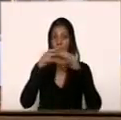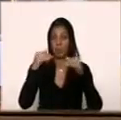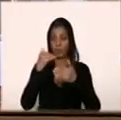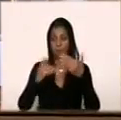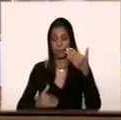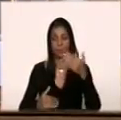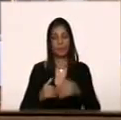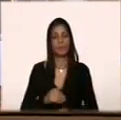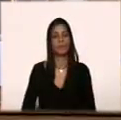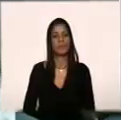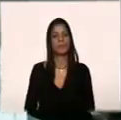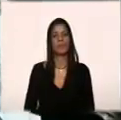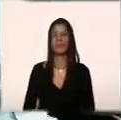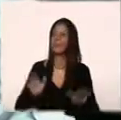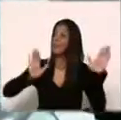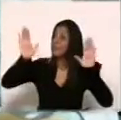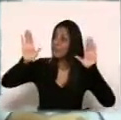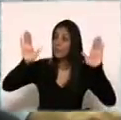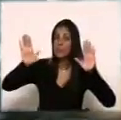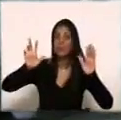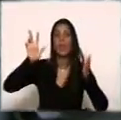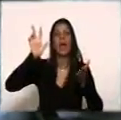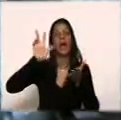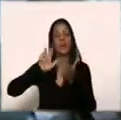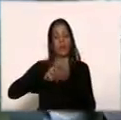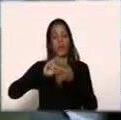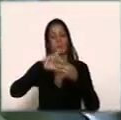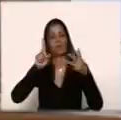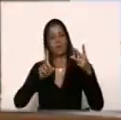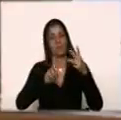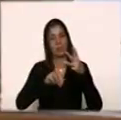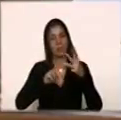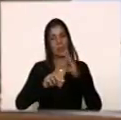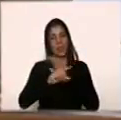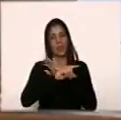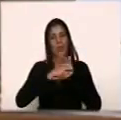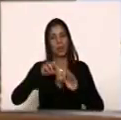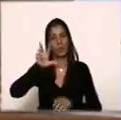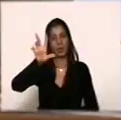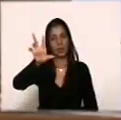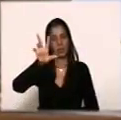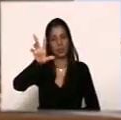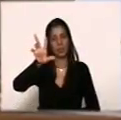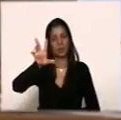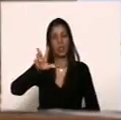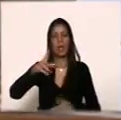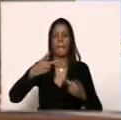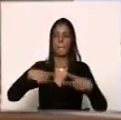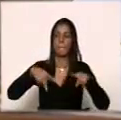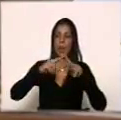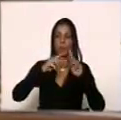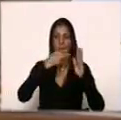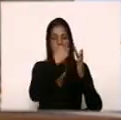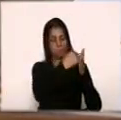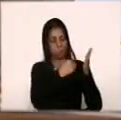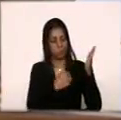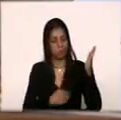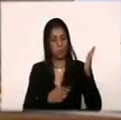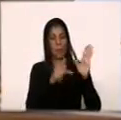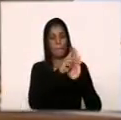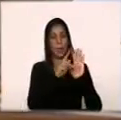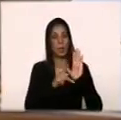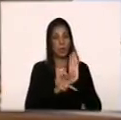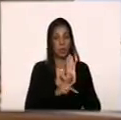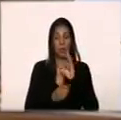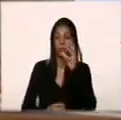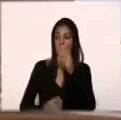consideración, aprobado. Siguiente artículo. Artículo 3, valores y principios. La constitución,